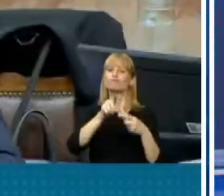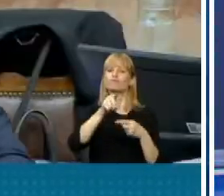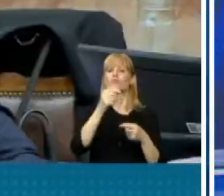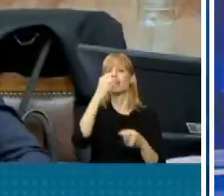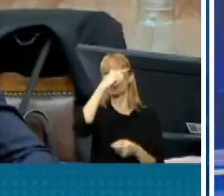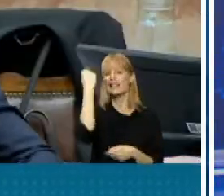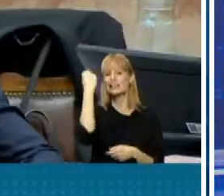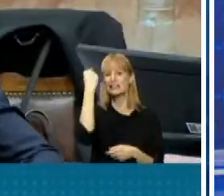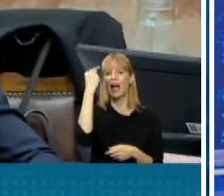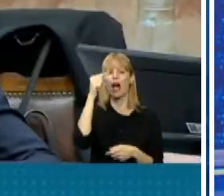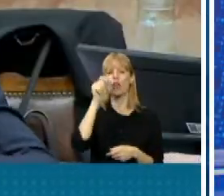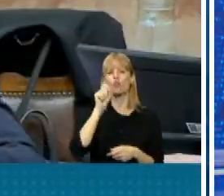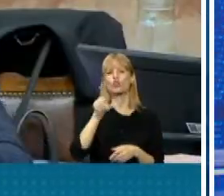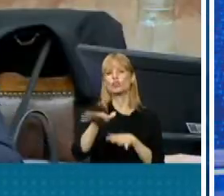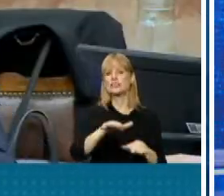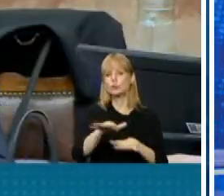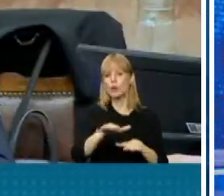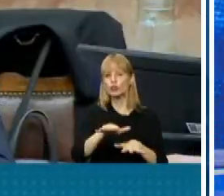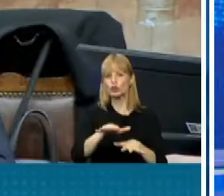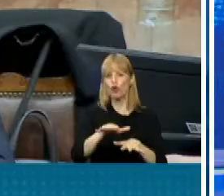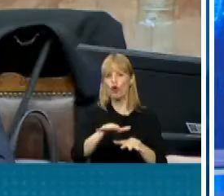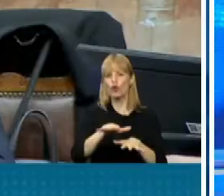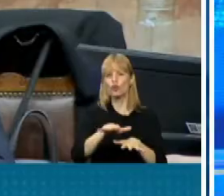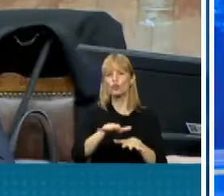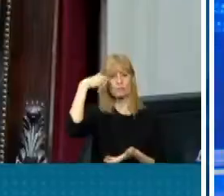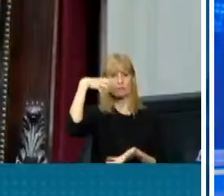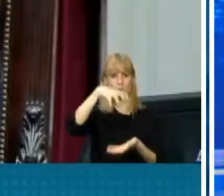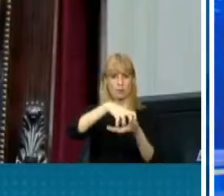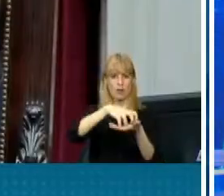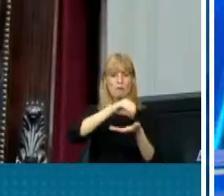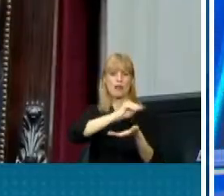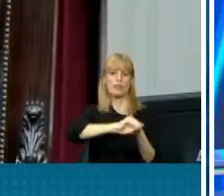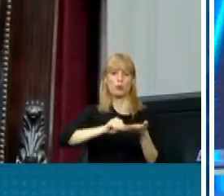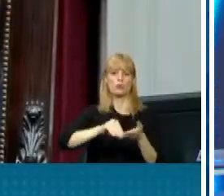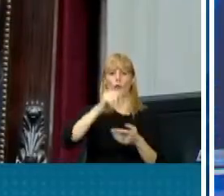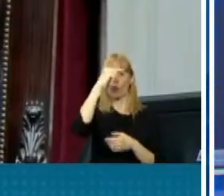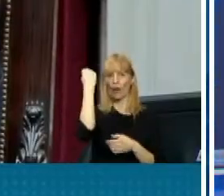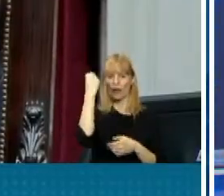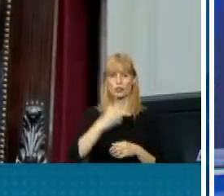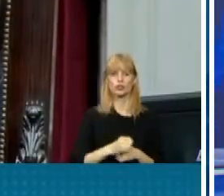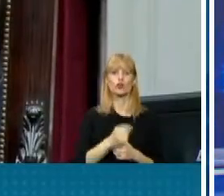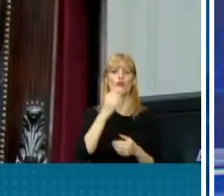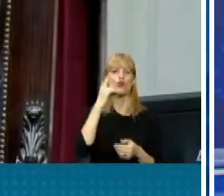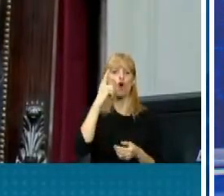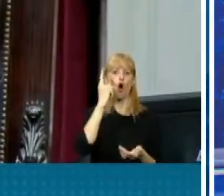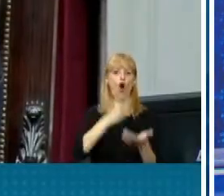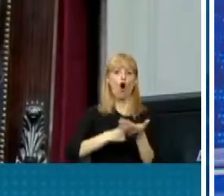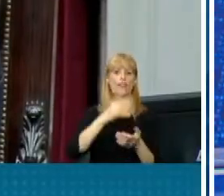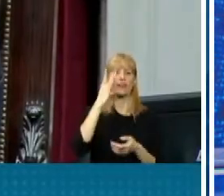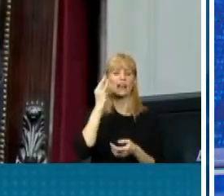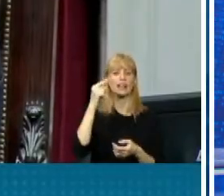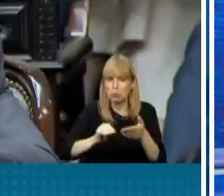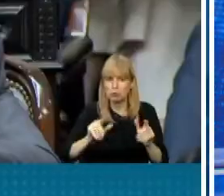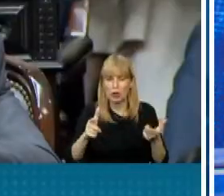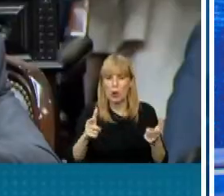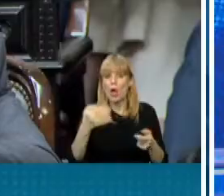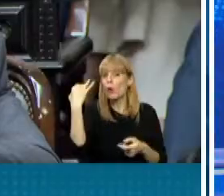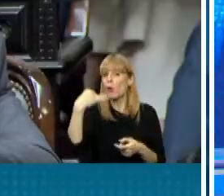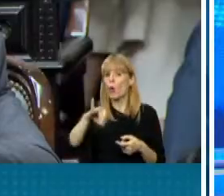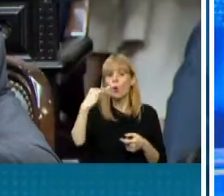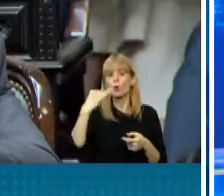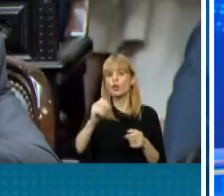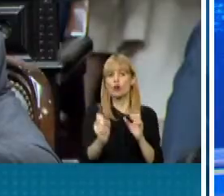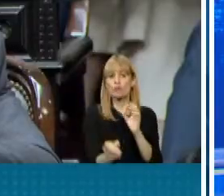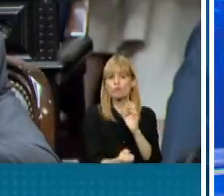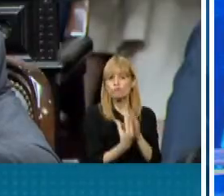de distintas Sí. discusiones, porque al Ejecutivo dice, bueno, vos querés controlar el presupuesto, gana las elecciones. Sí. Me corresponde a mí como